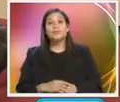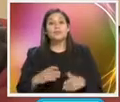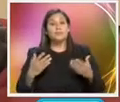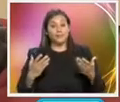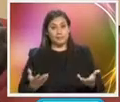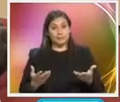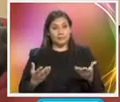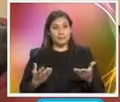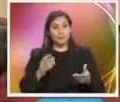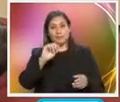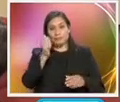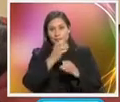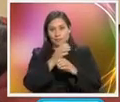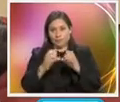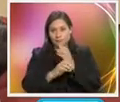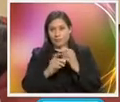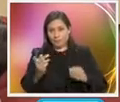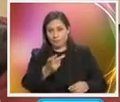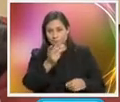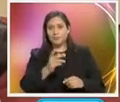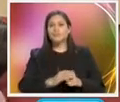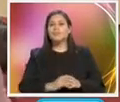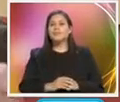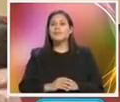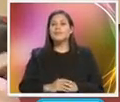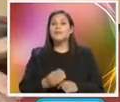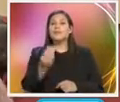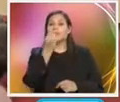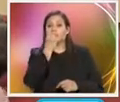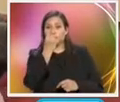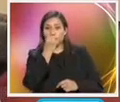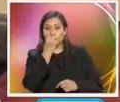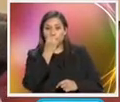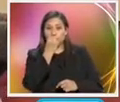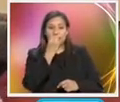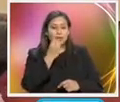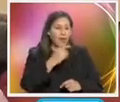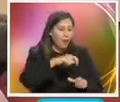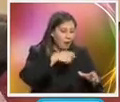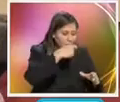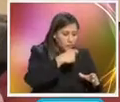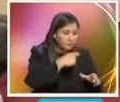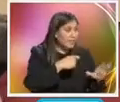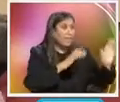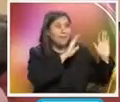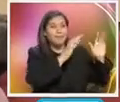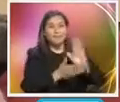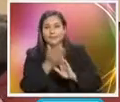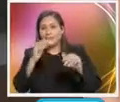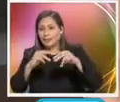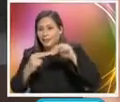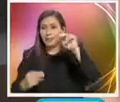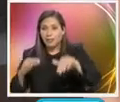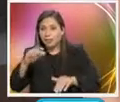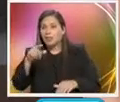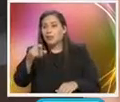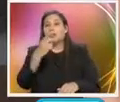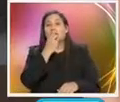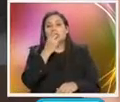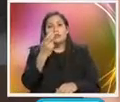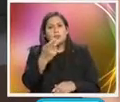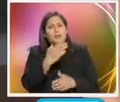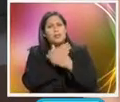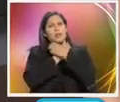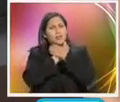La otra cosa que preguntan mucho es la cuestión de comer y nadar. y su relación con el que te ahogues. Siempre ¿no? es